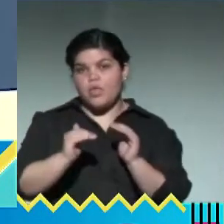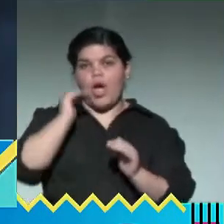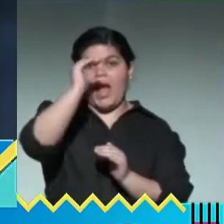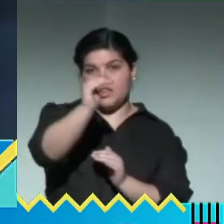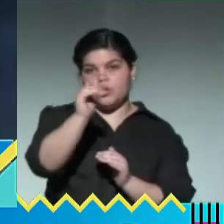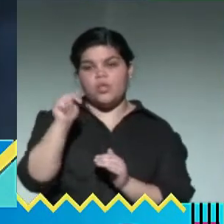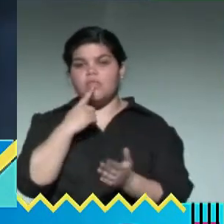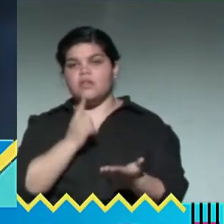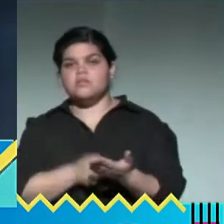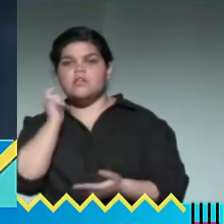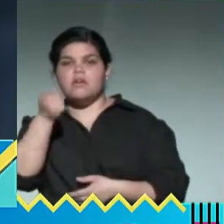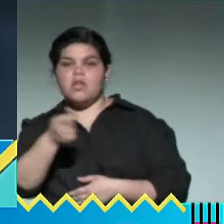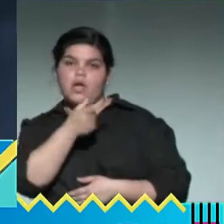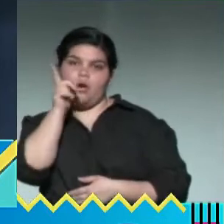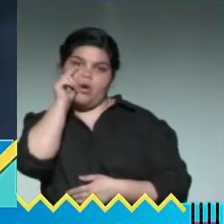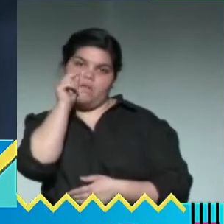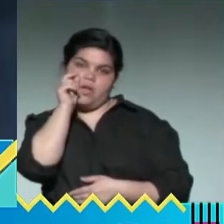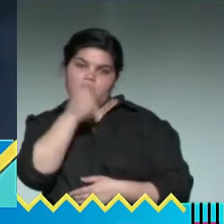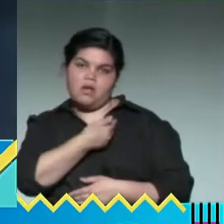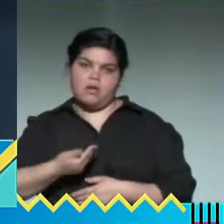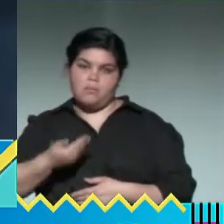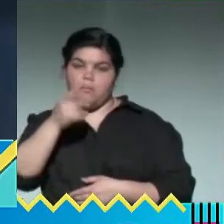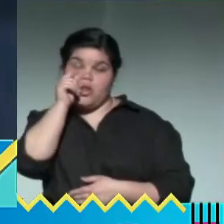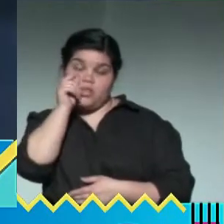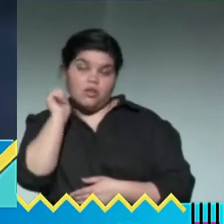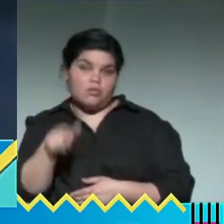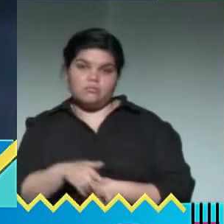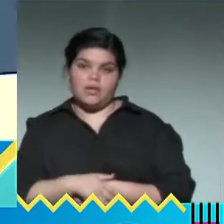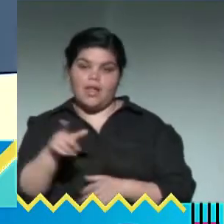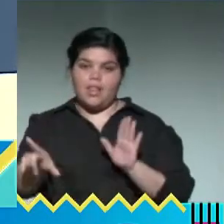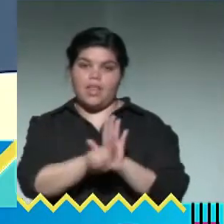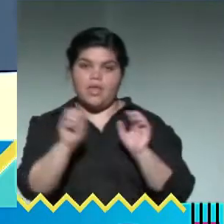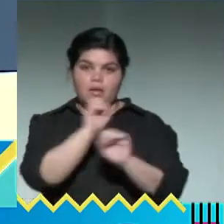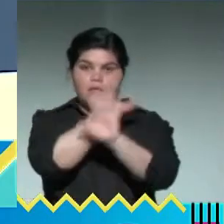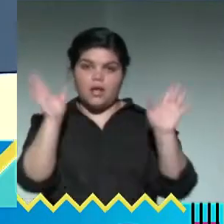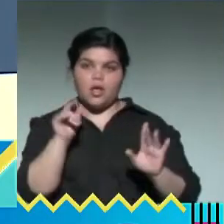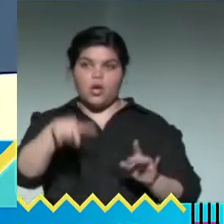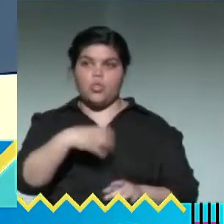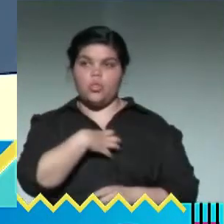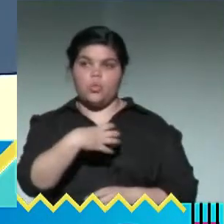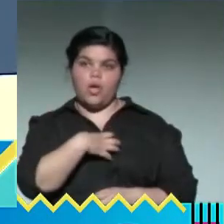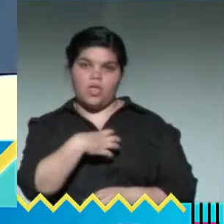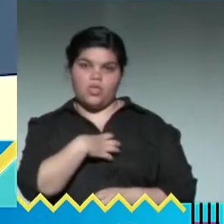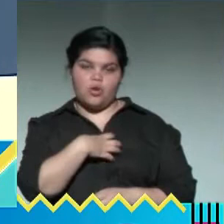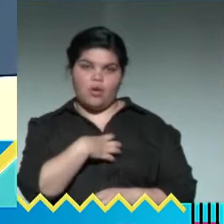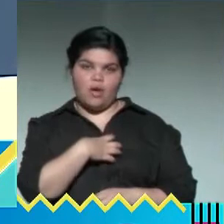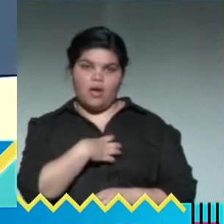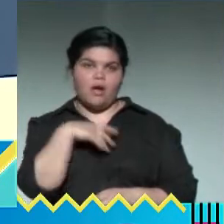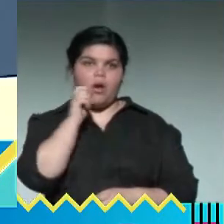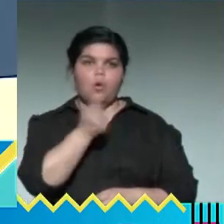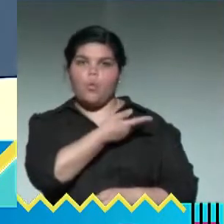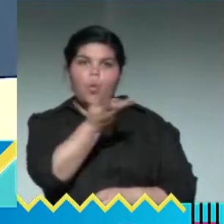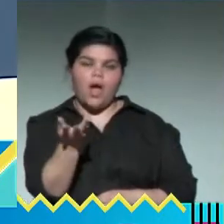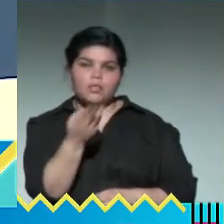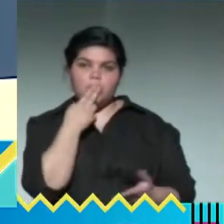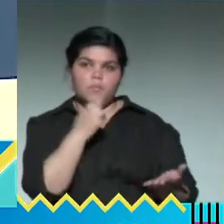La definición de política ha sido, eliminemos en esa ley de blanqueo el impuesto sobre los bienes personales, lo tiraron por el piso. En cualquier país